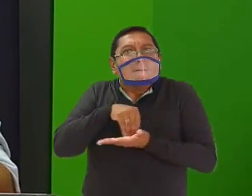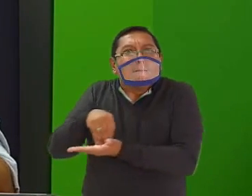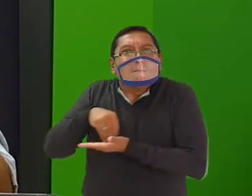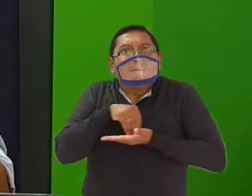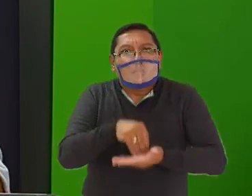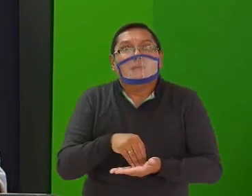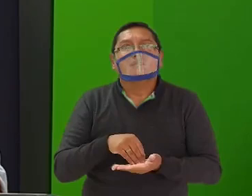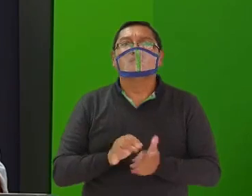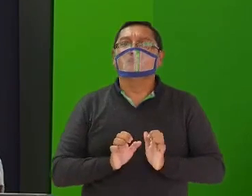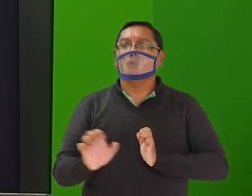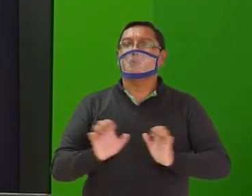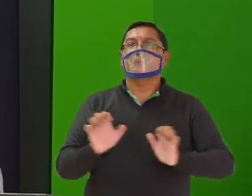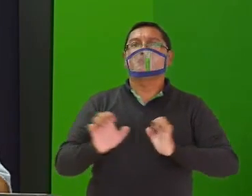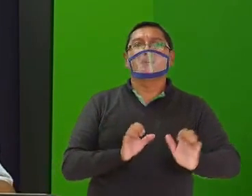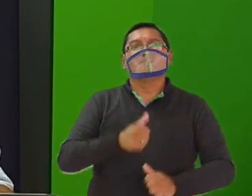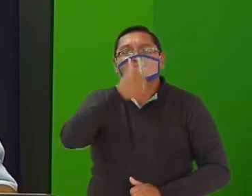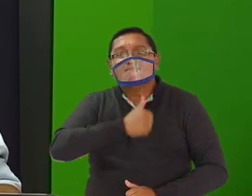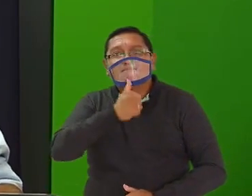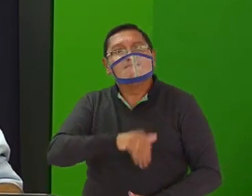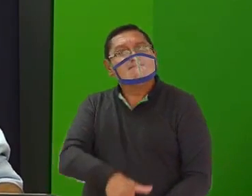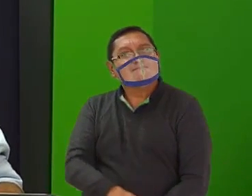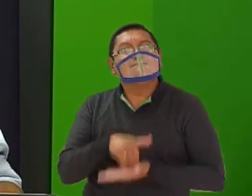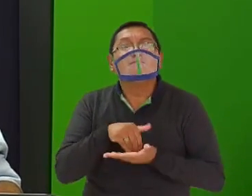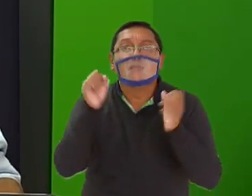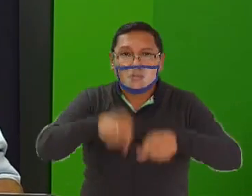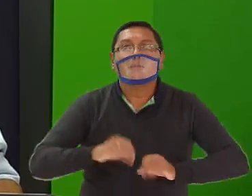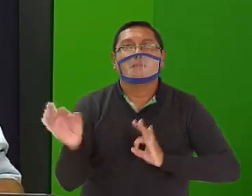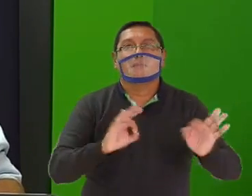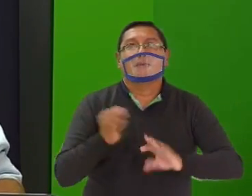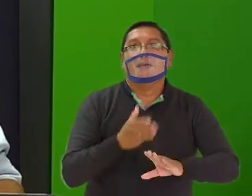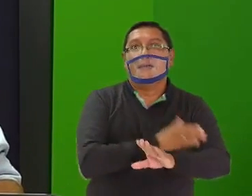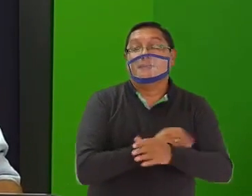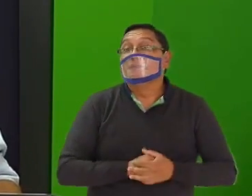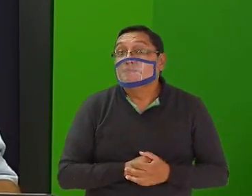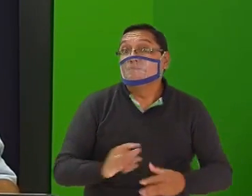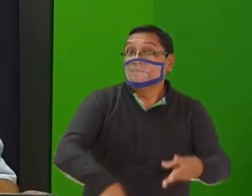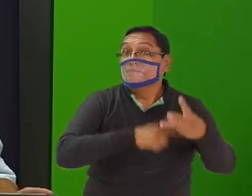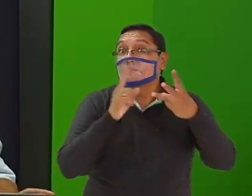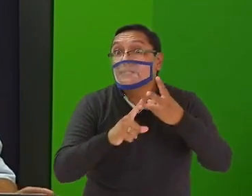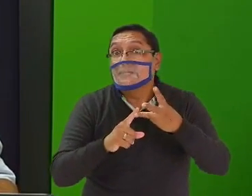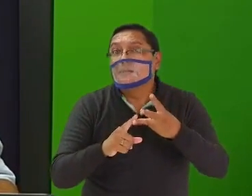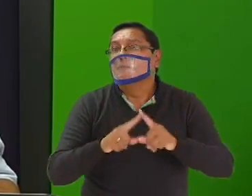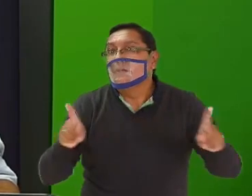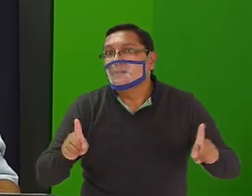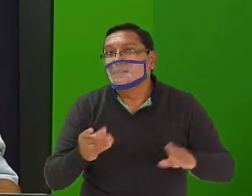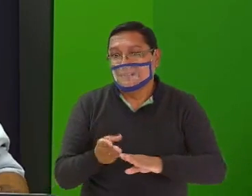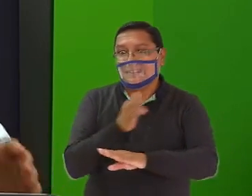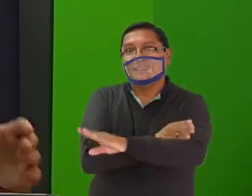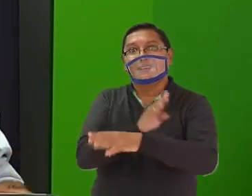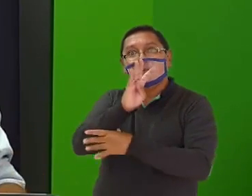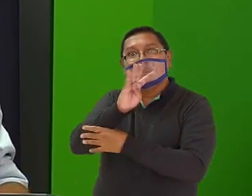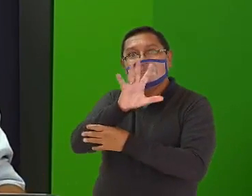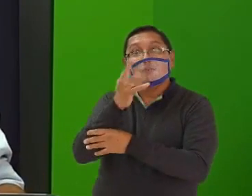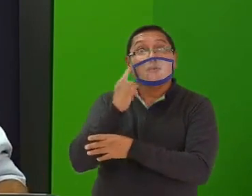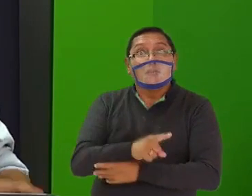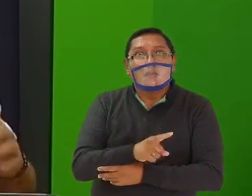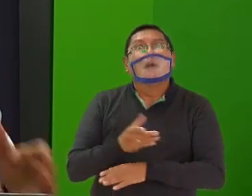habíamos preparado nuestro sistema. Pero también nos preparamos hace más de 45 días con nuestros